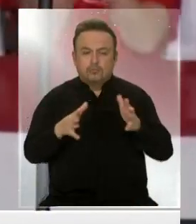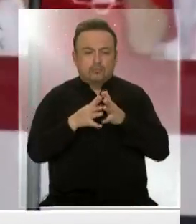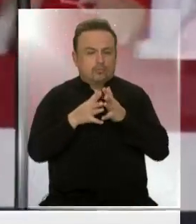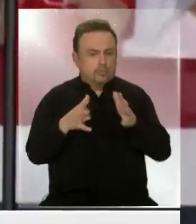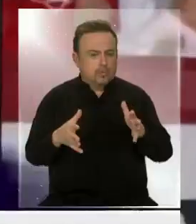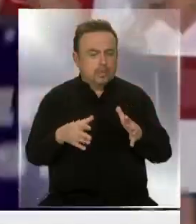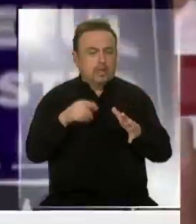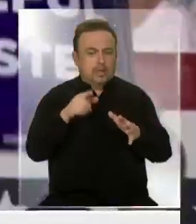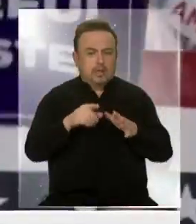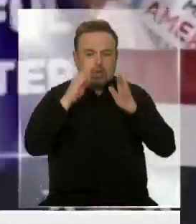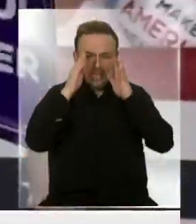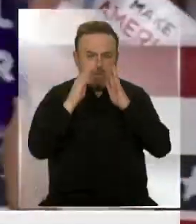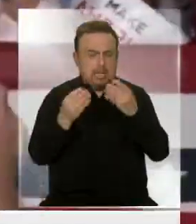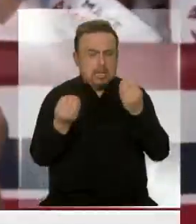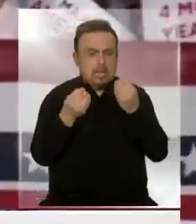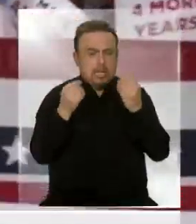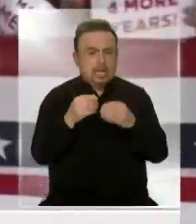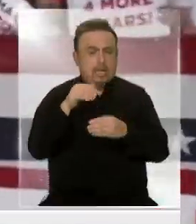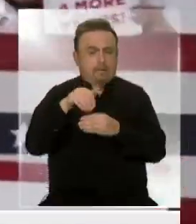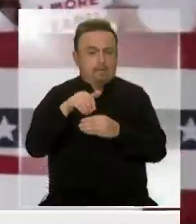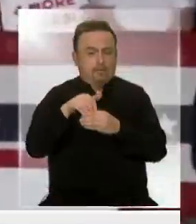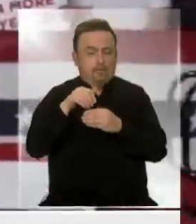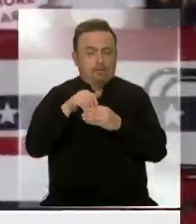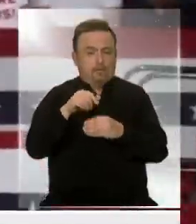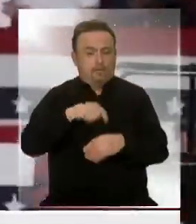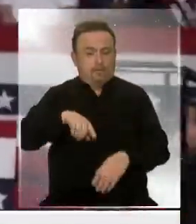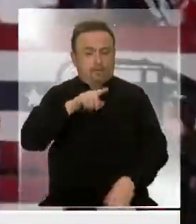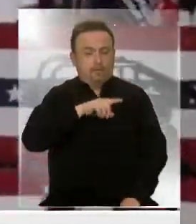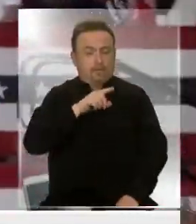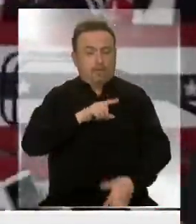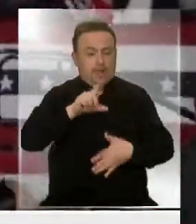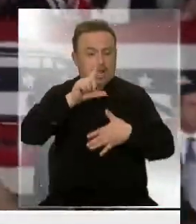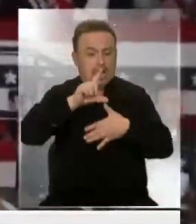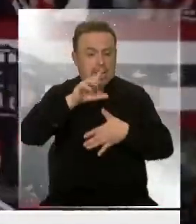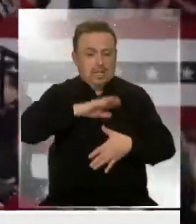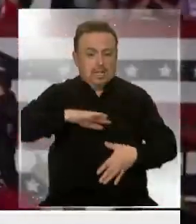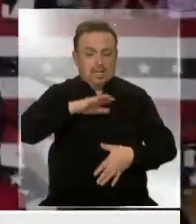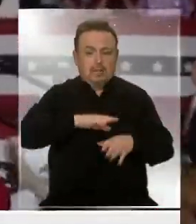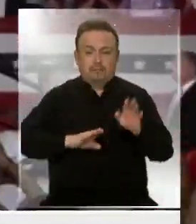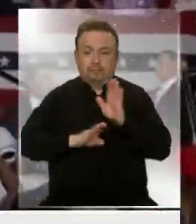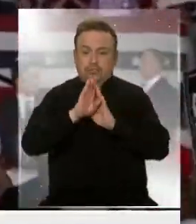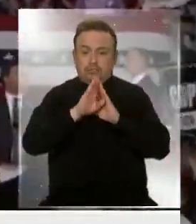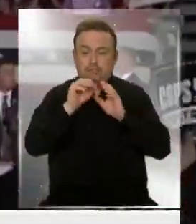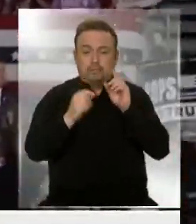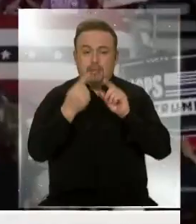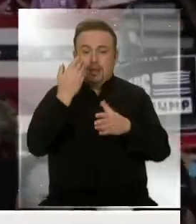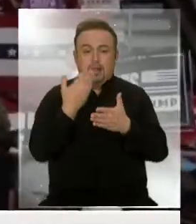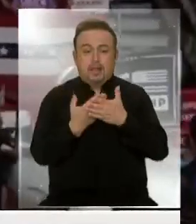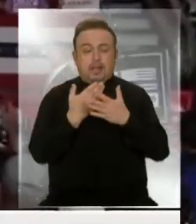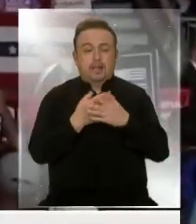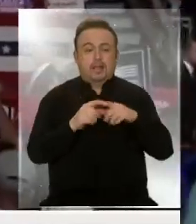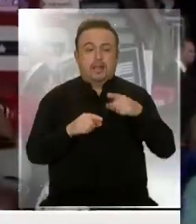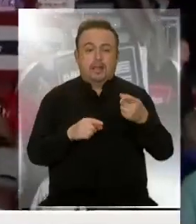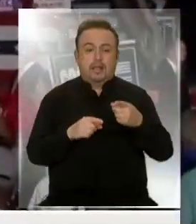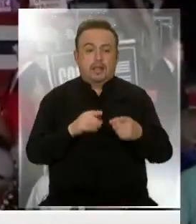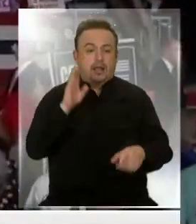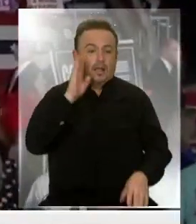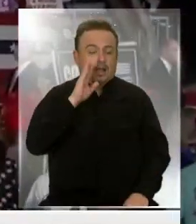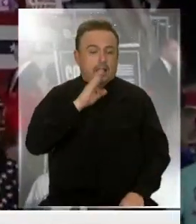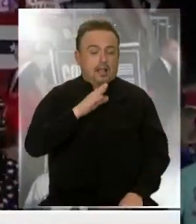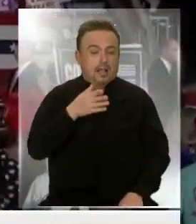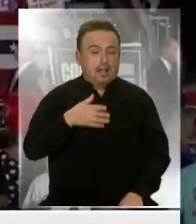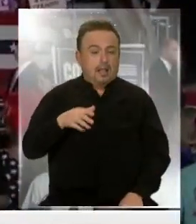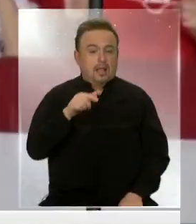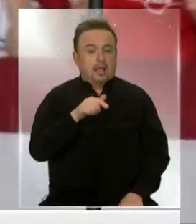mucha atención por el voto hispano, porque superaría por primera vez al afroamericano. Por eso aquí está